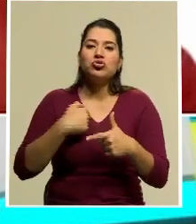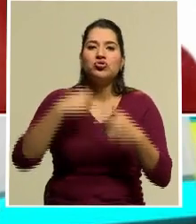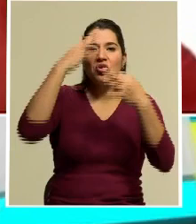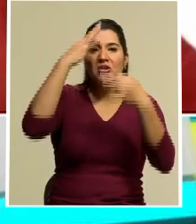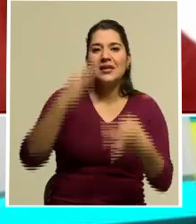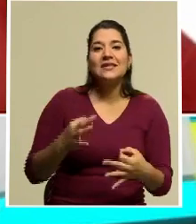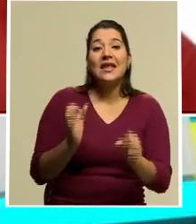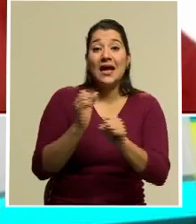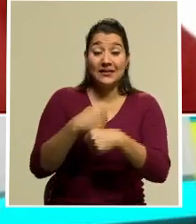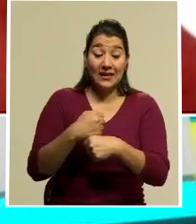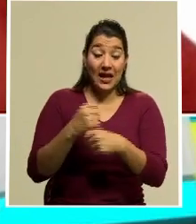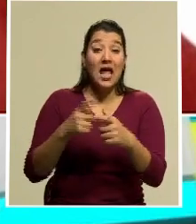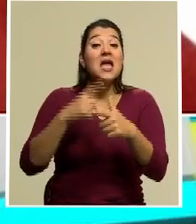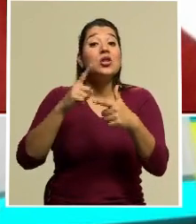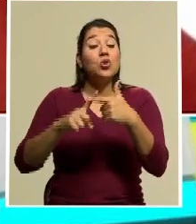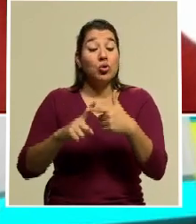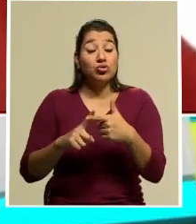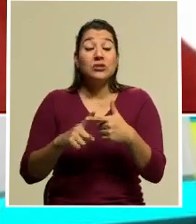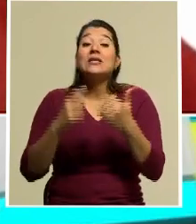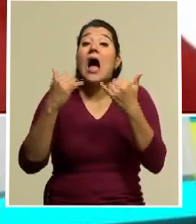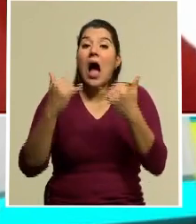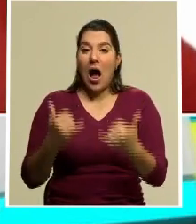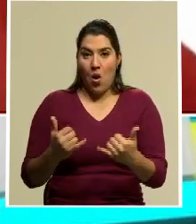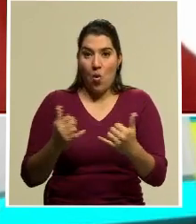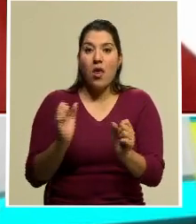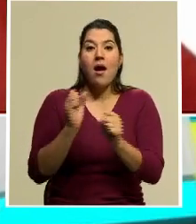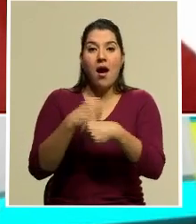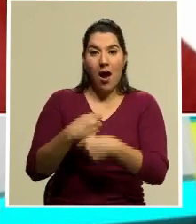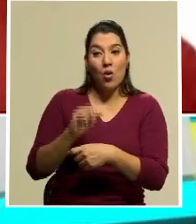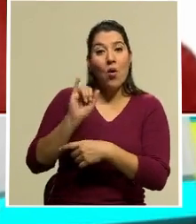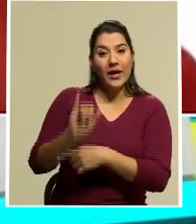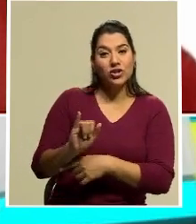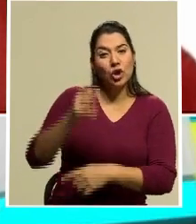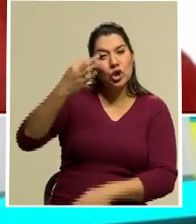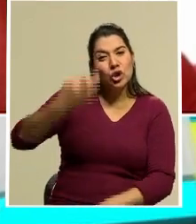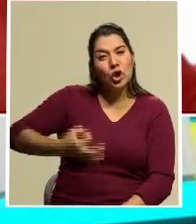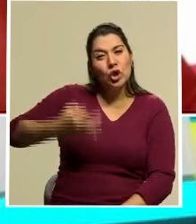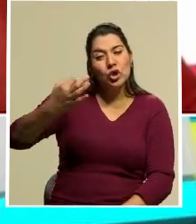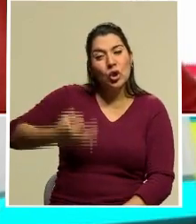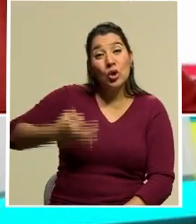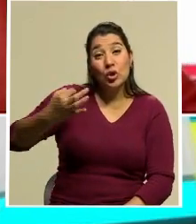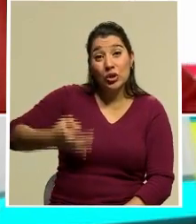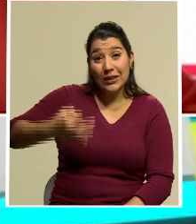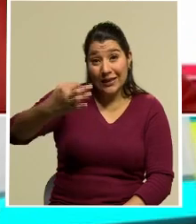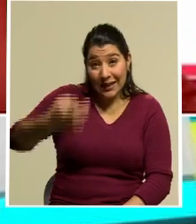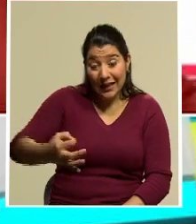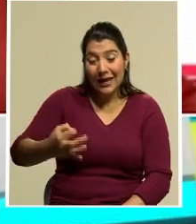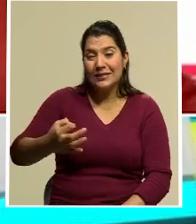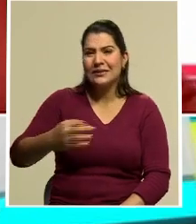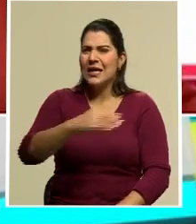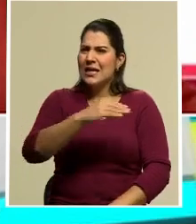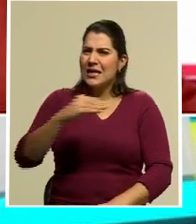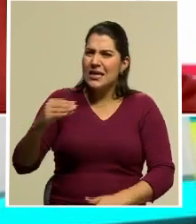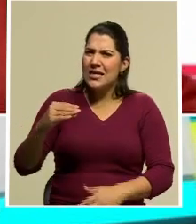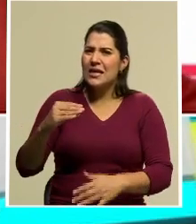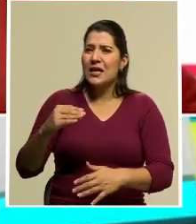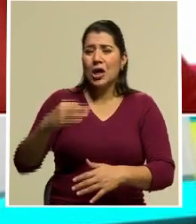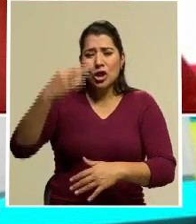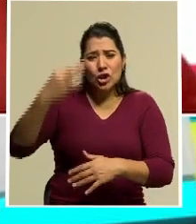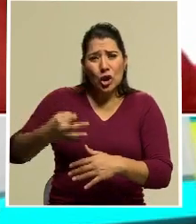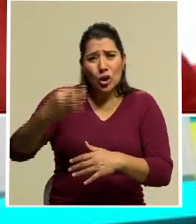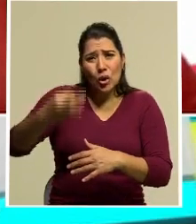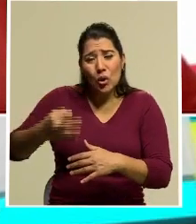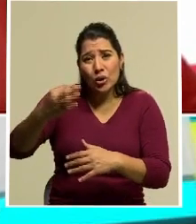estoy en este momento realizando todos los días, y todos los días se suman más